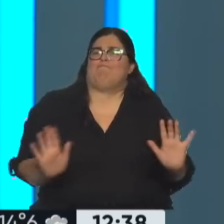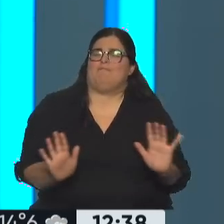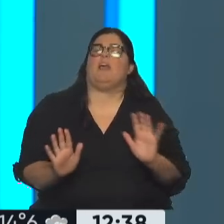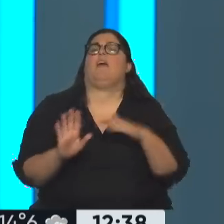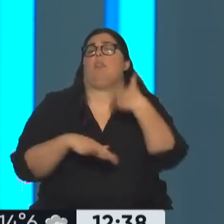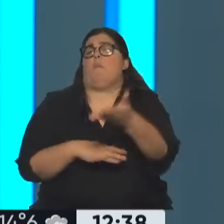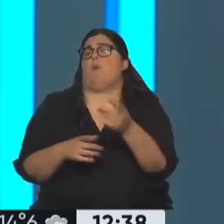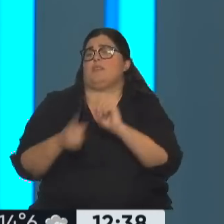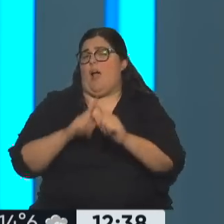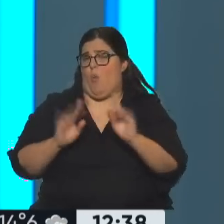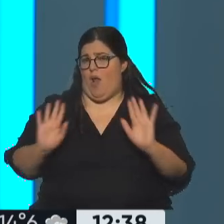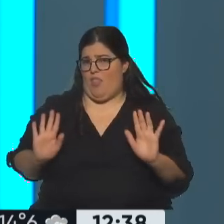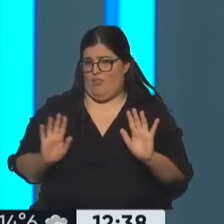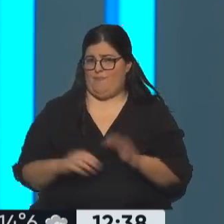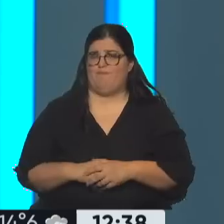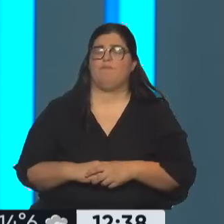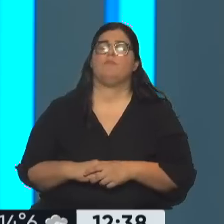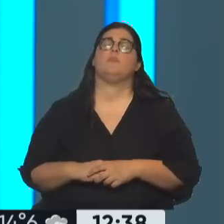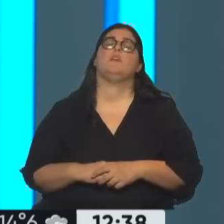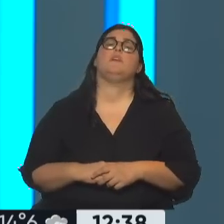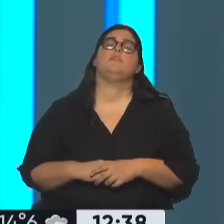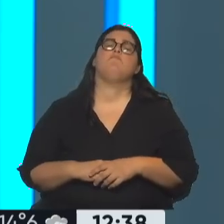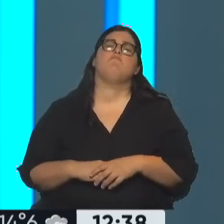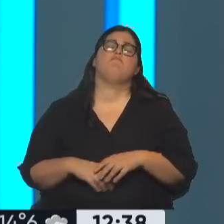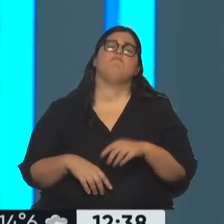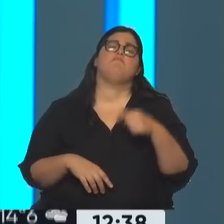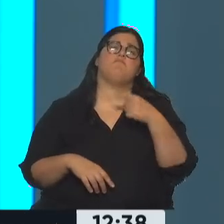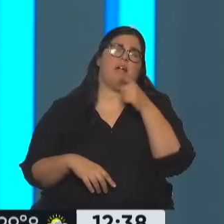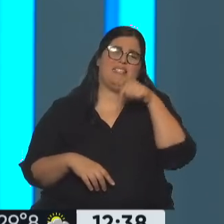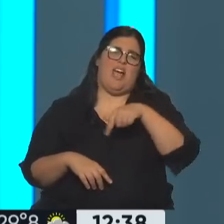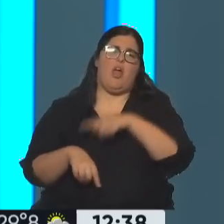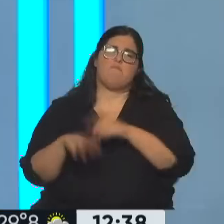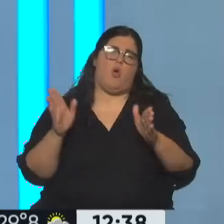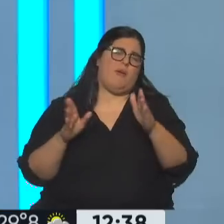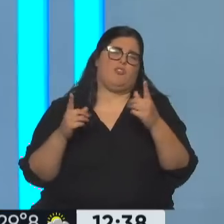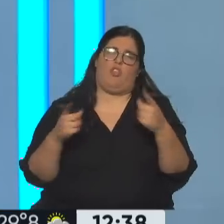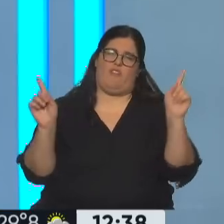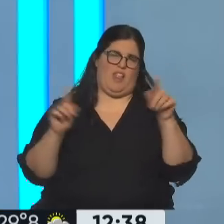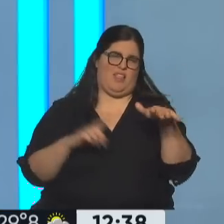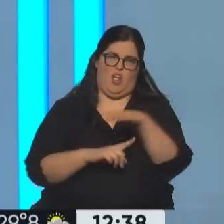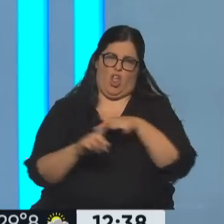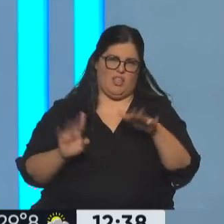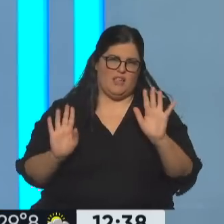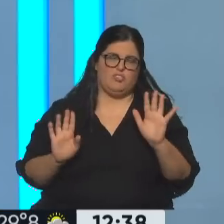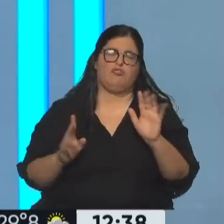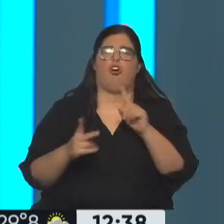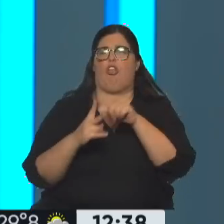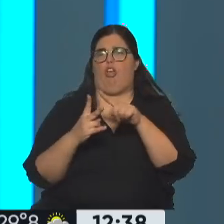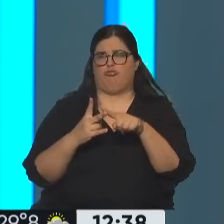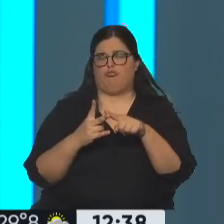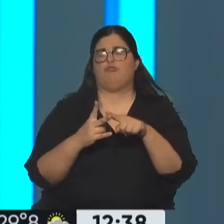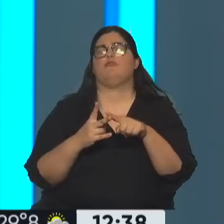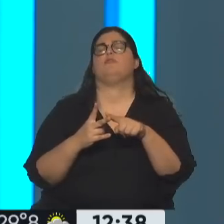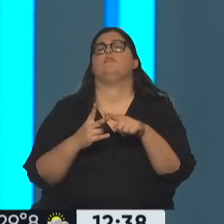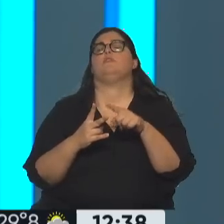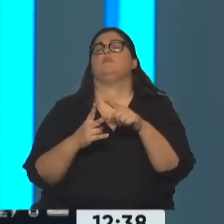acuerdo. Yo creo que hay una coyuntura totalmente distinta, que además está marcada, diría, por 2 elementos. Muy importante